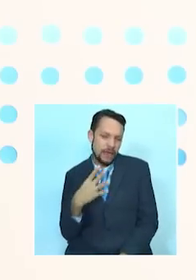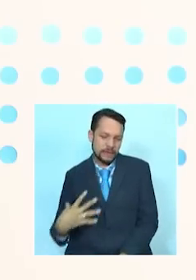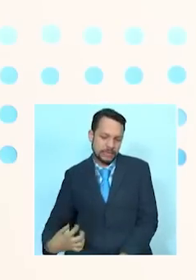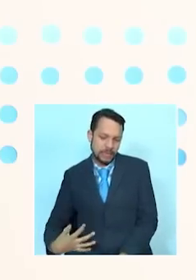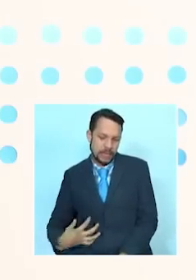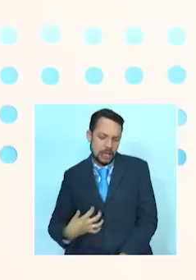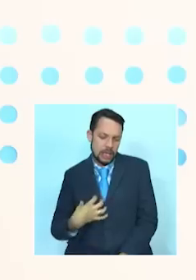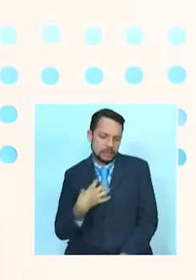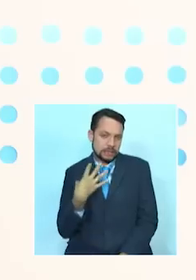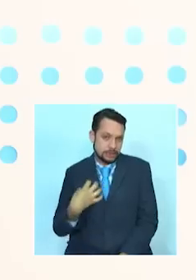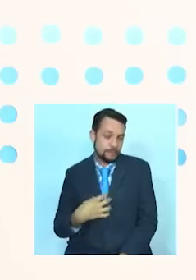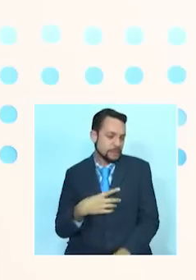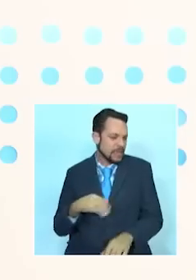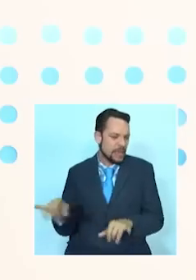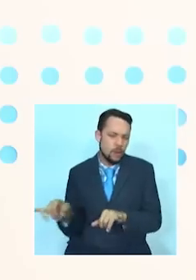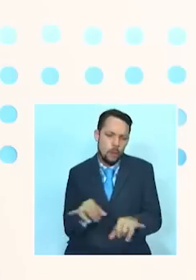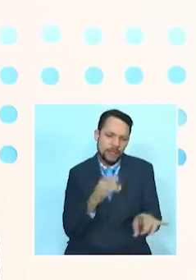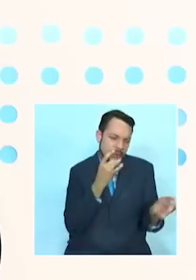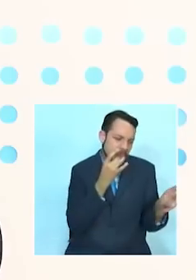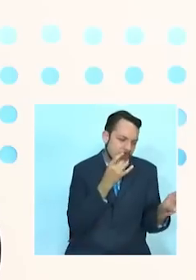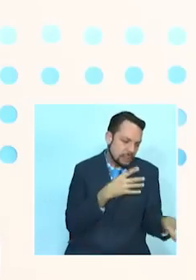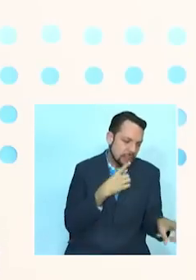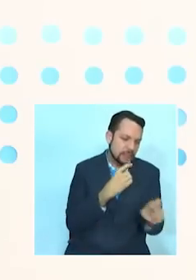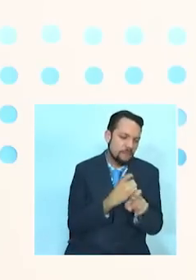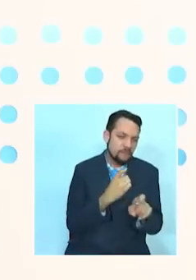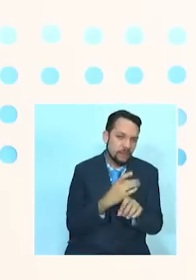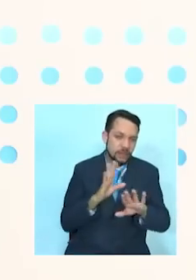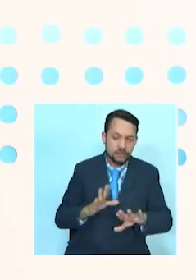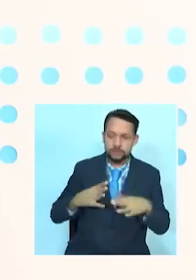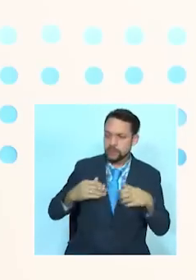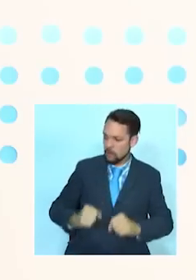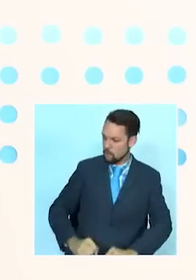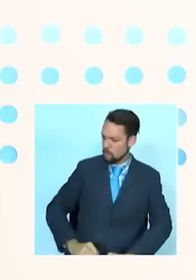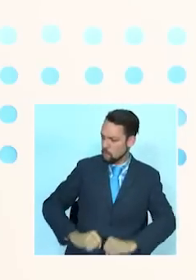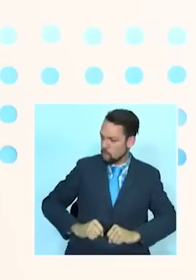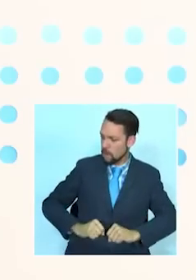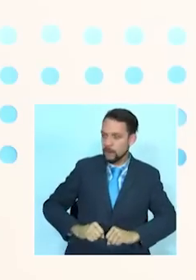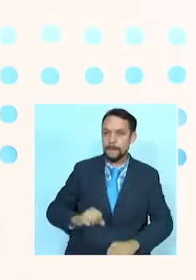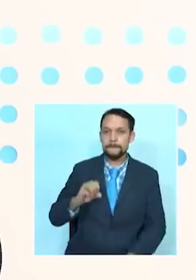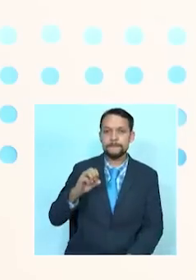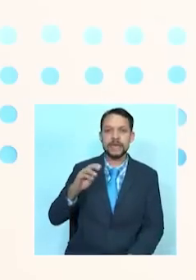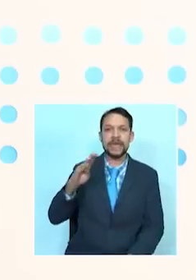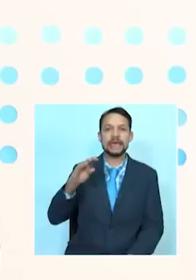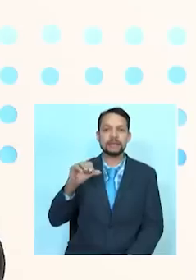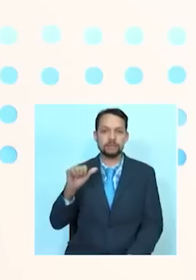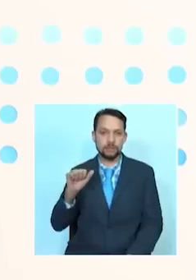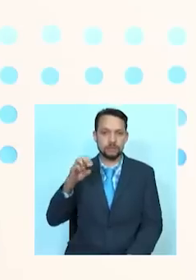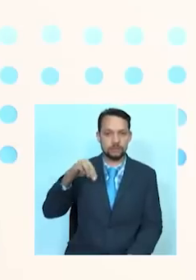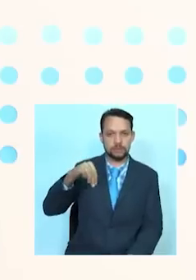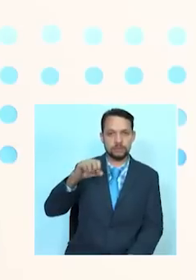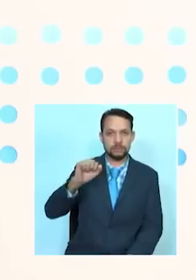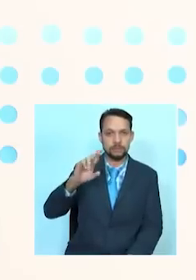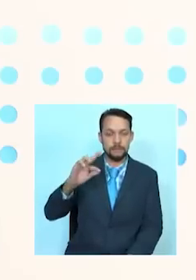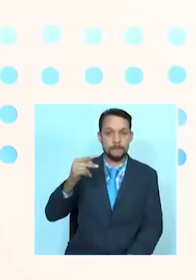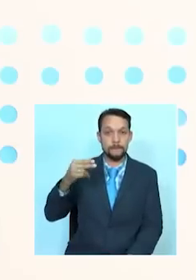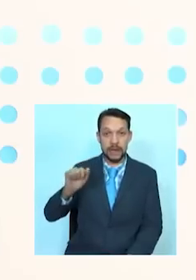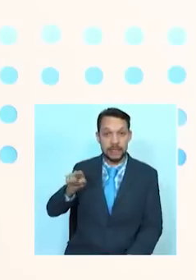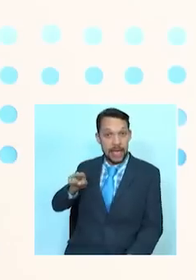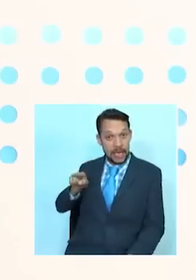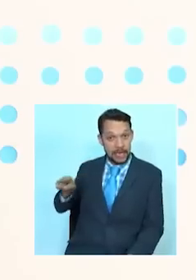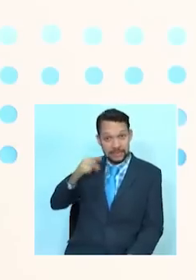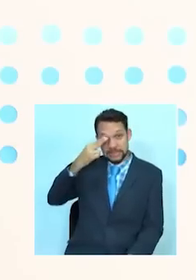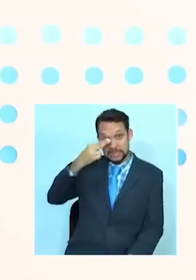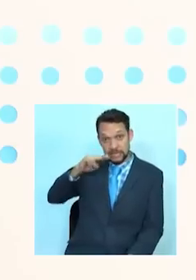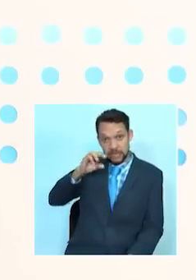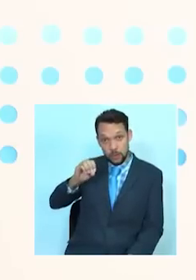como todos los tipos de cáncer pero con la fuerza con la fortaleza de martica de su esposa de sus hijos de Álvaro gusto de toda la